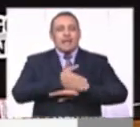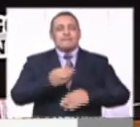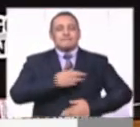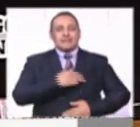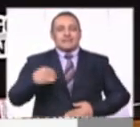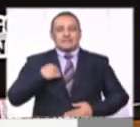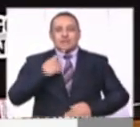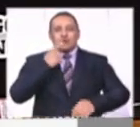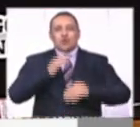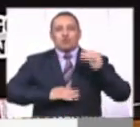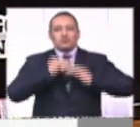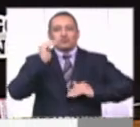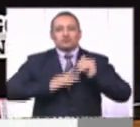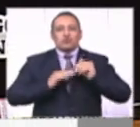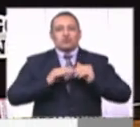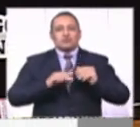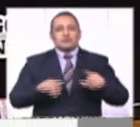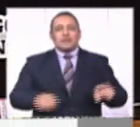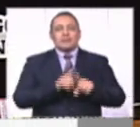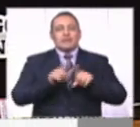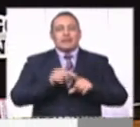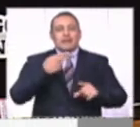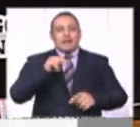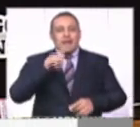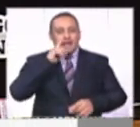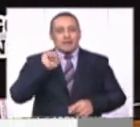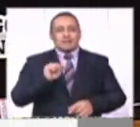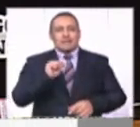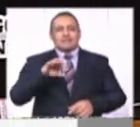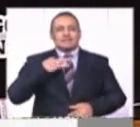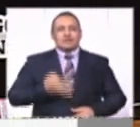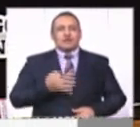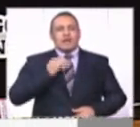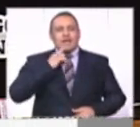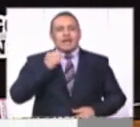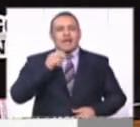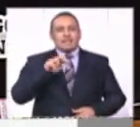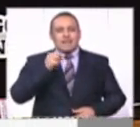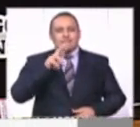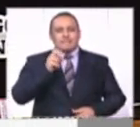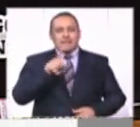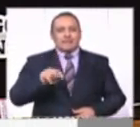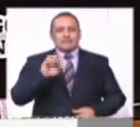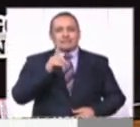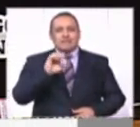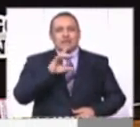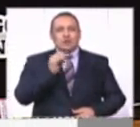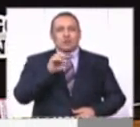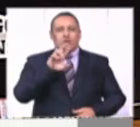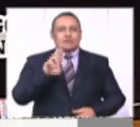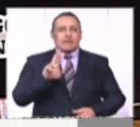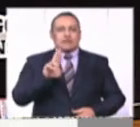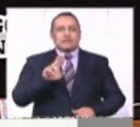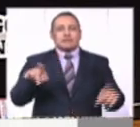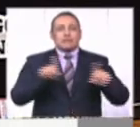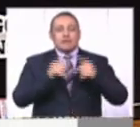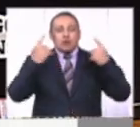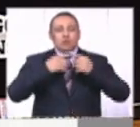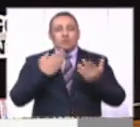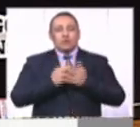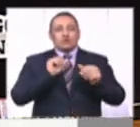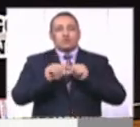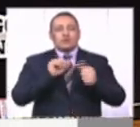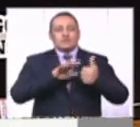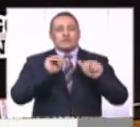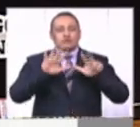vivienda construcción y saneamiento señora hania Pérez de cu luensa en aplicación del artículo